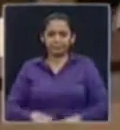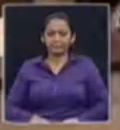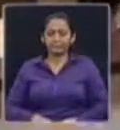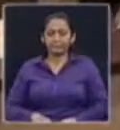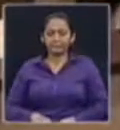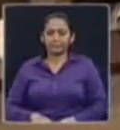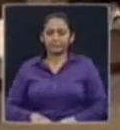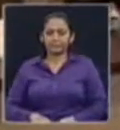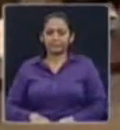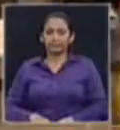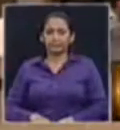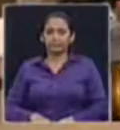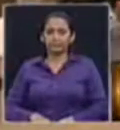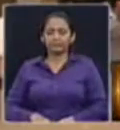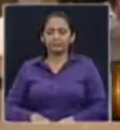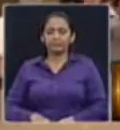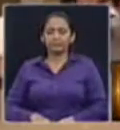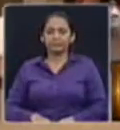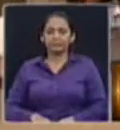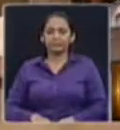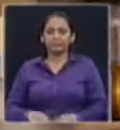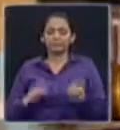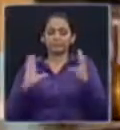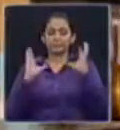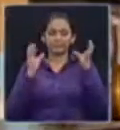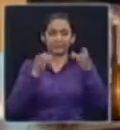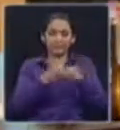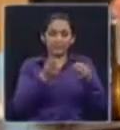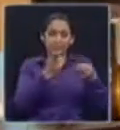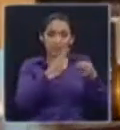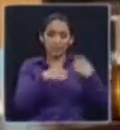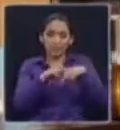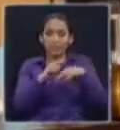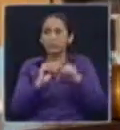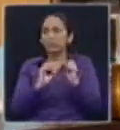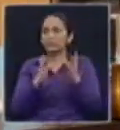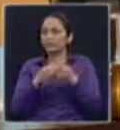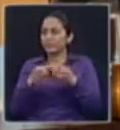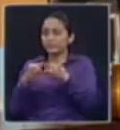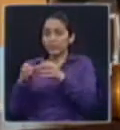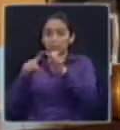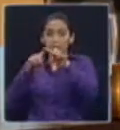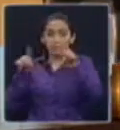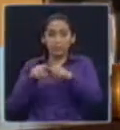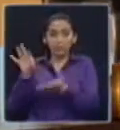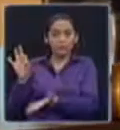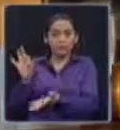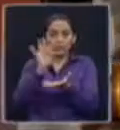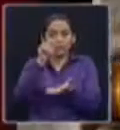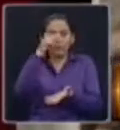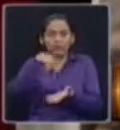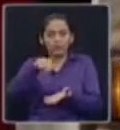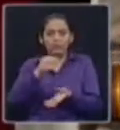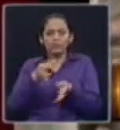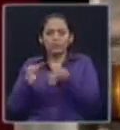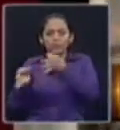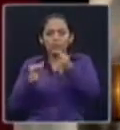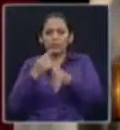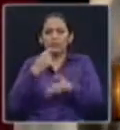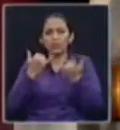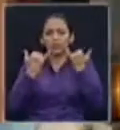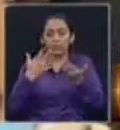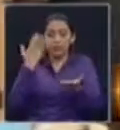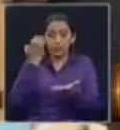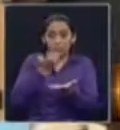De forma directa, los representantes de las cámaras de comercio responsabilizaron al Frente Económico del Gobierno de las medidas económicas